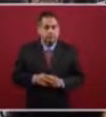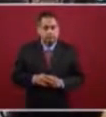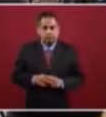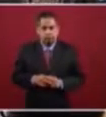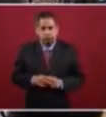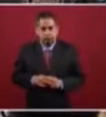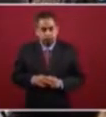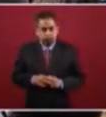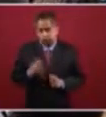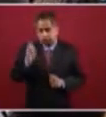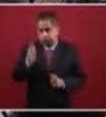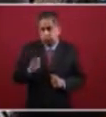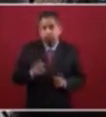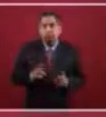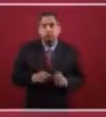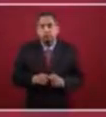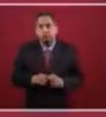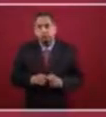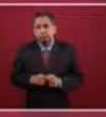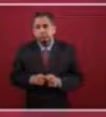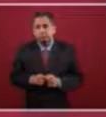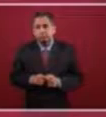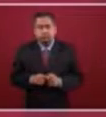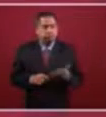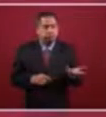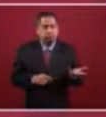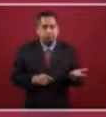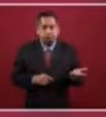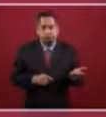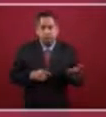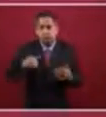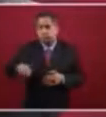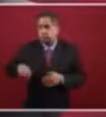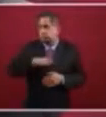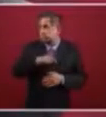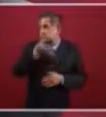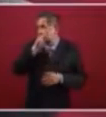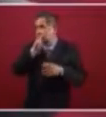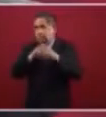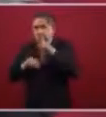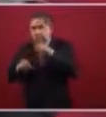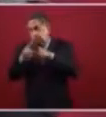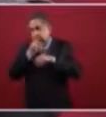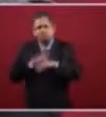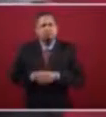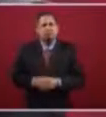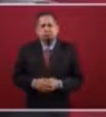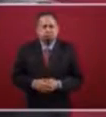La verdad, no tiene uno que andar preocupado de que